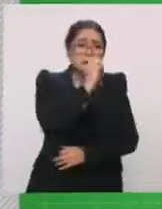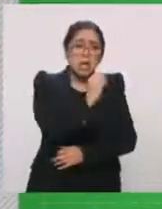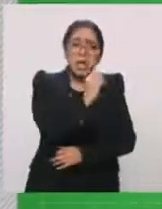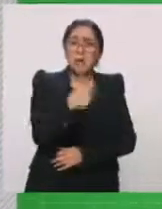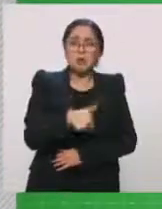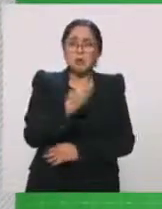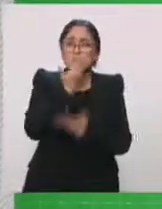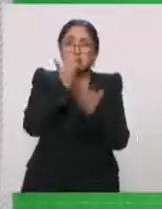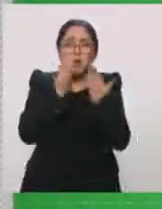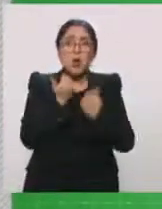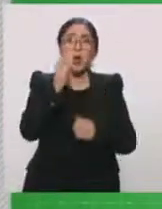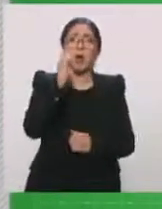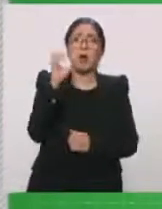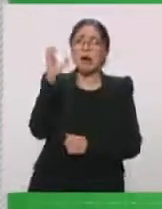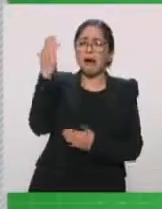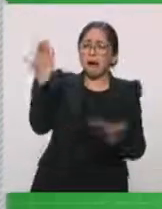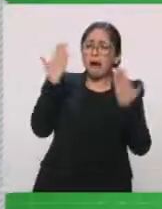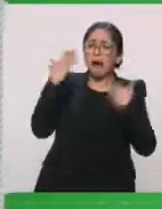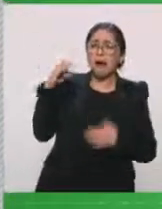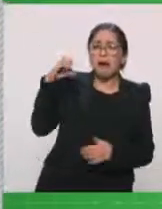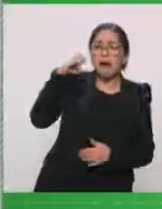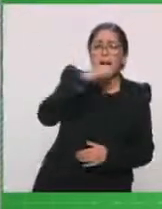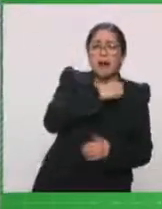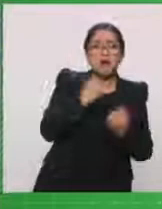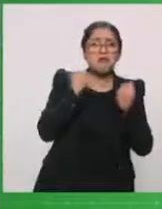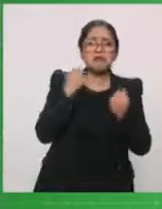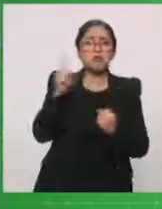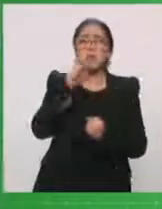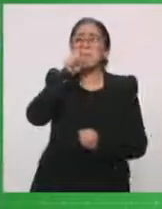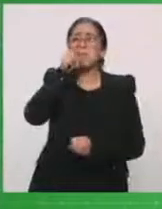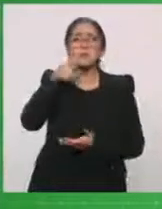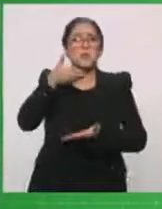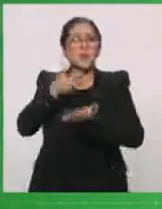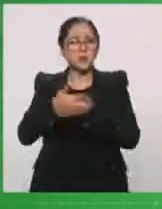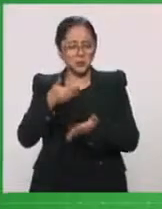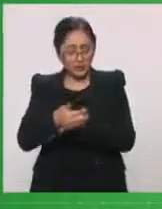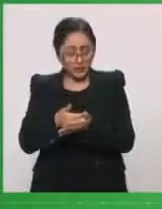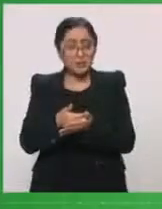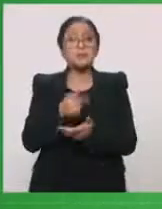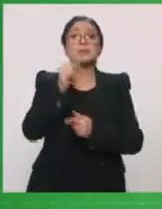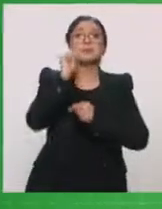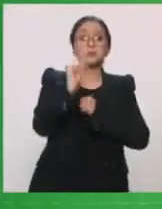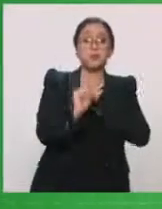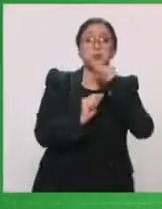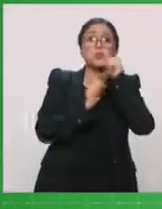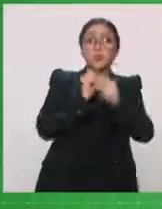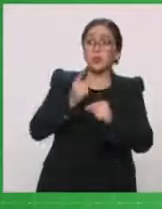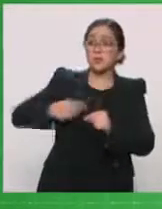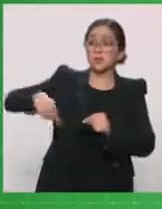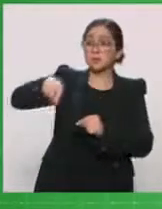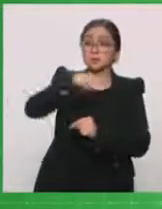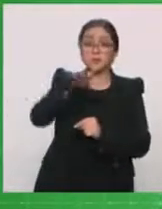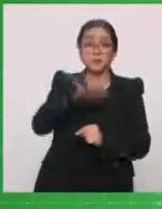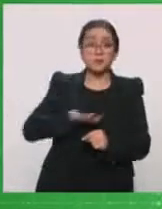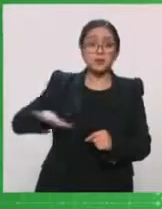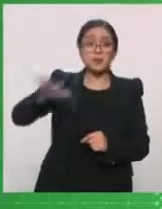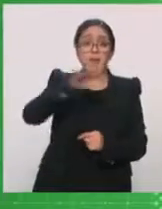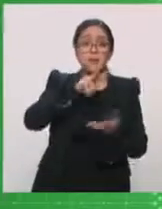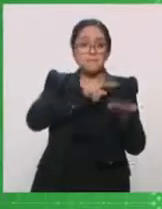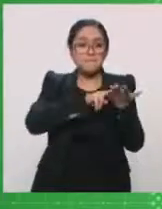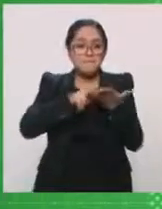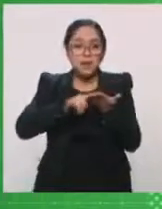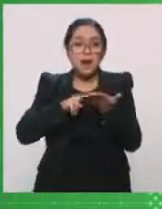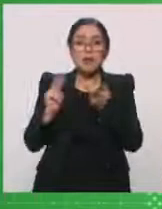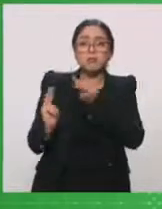calores, y tampoco tenemos esta humedad, pero lo que sí está pasando es que cada vez que vamos reduciendo el espacio verde, nuestro clima es más seco, entonces